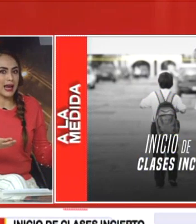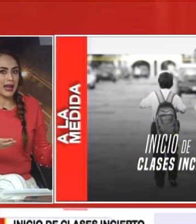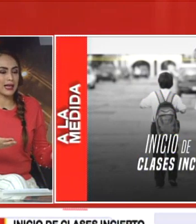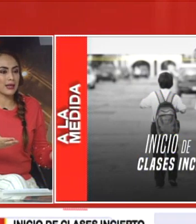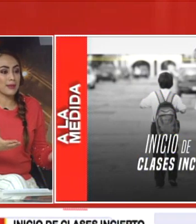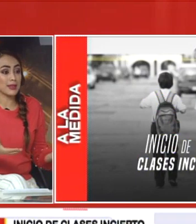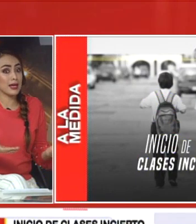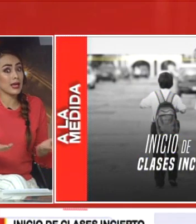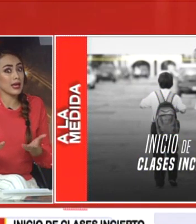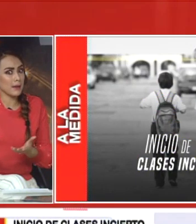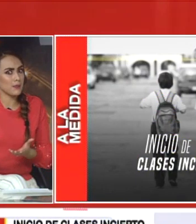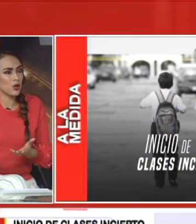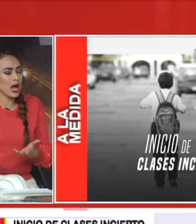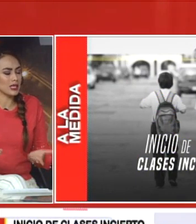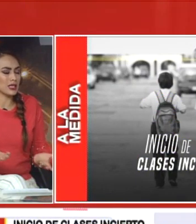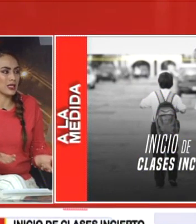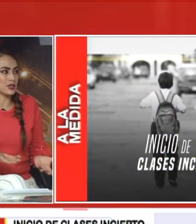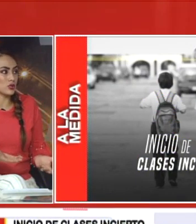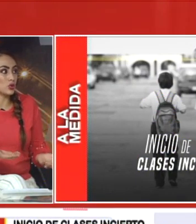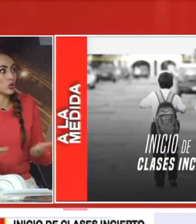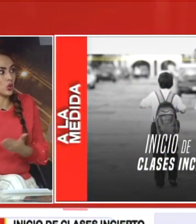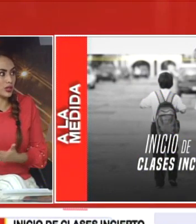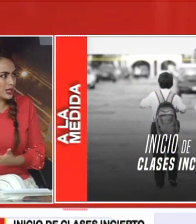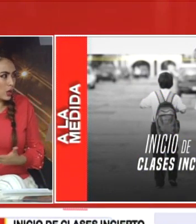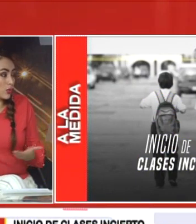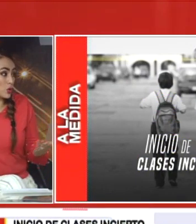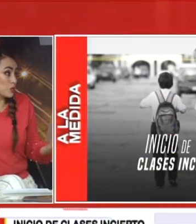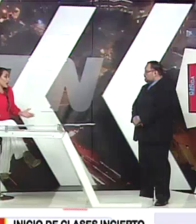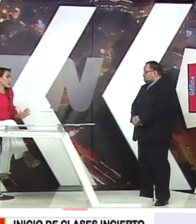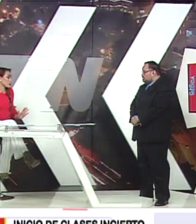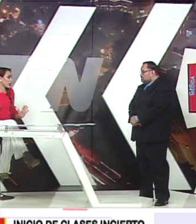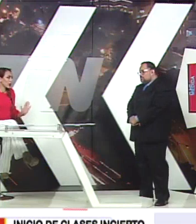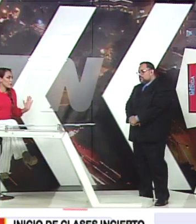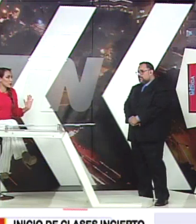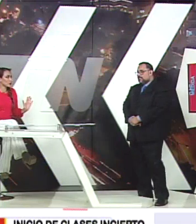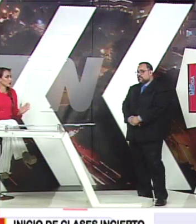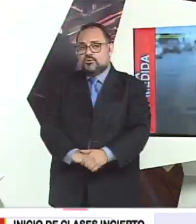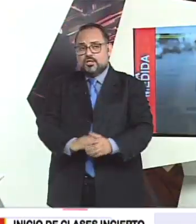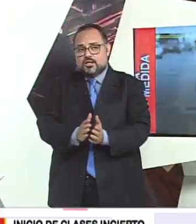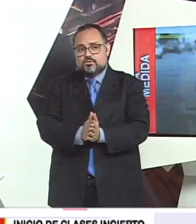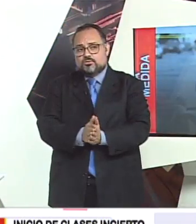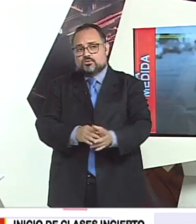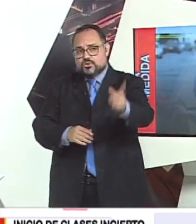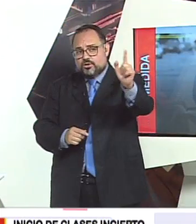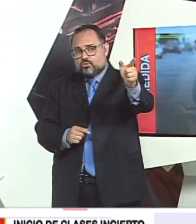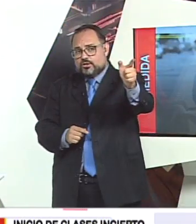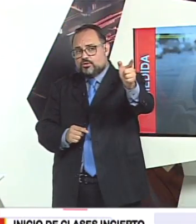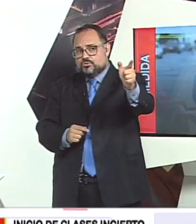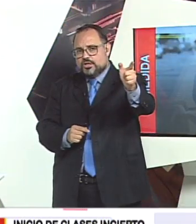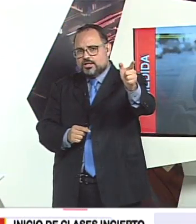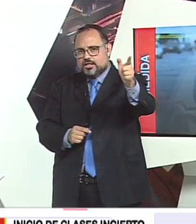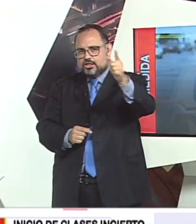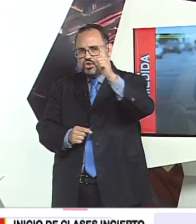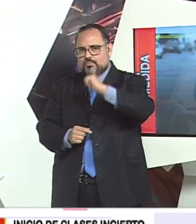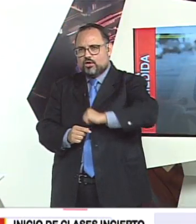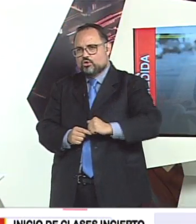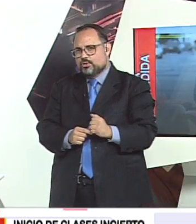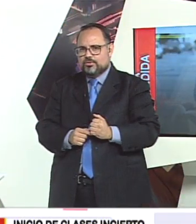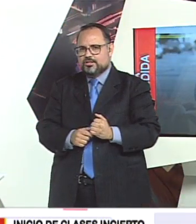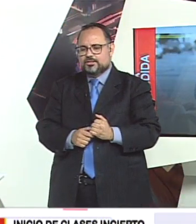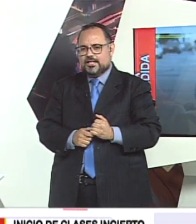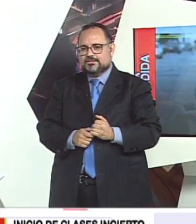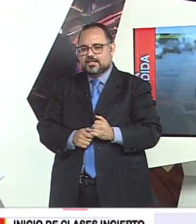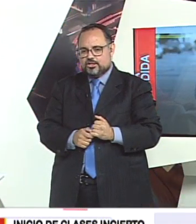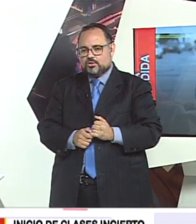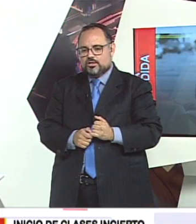que a la larga también den el ejemplo a quienes no lo tienen, como los padres, por ejemplo. Bien dicho, una gran conclusión, recuérdelo usted, derecho humano